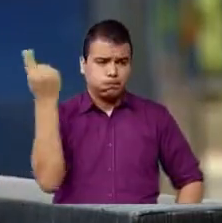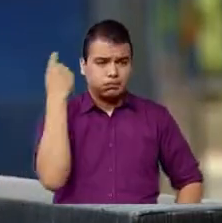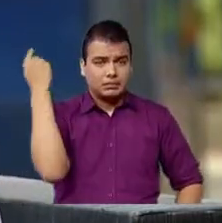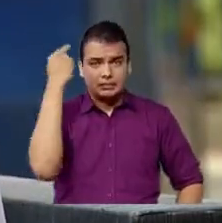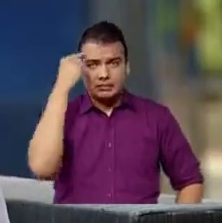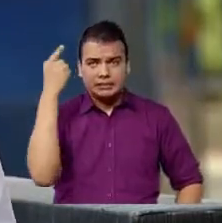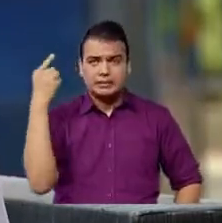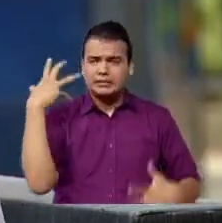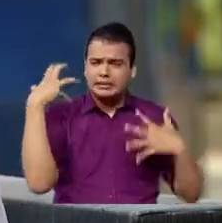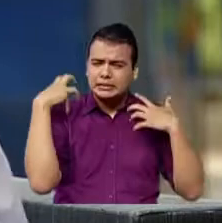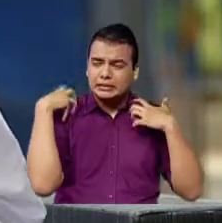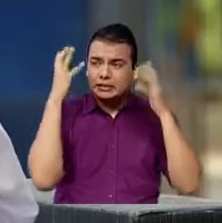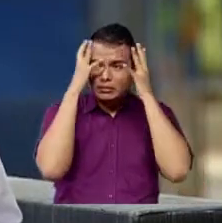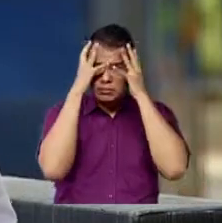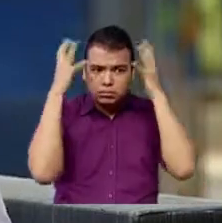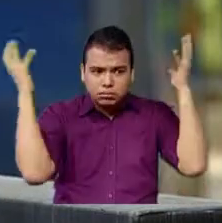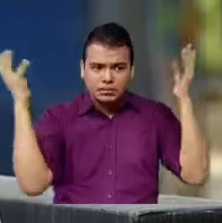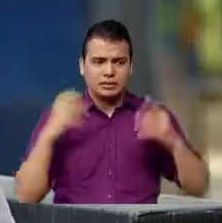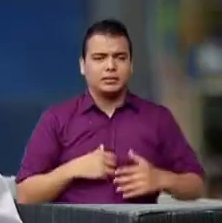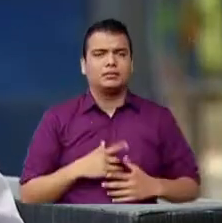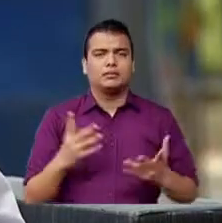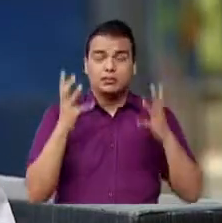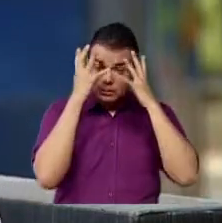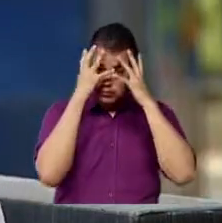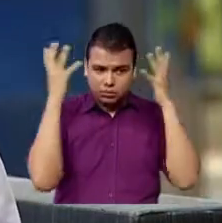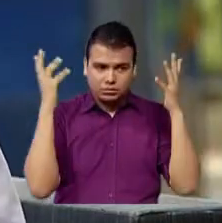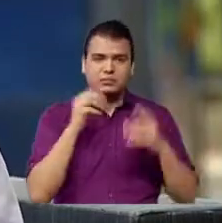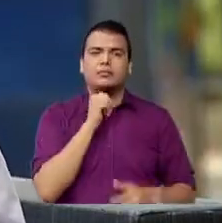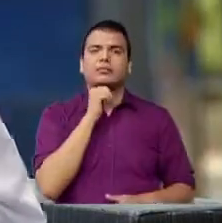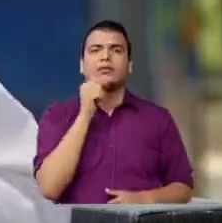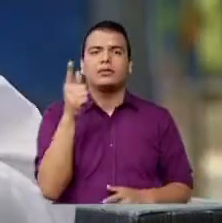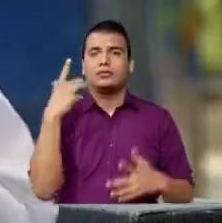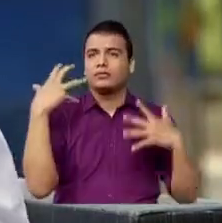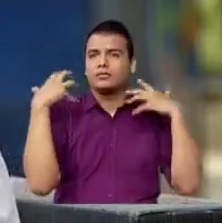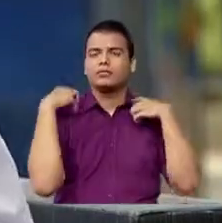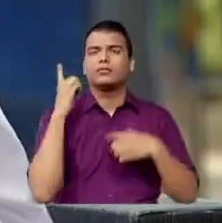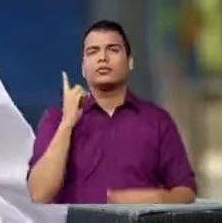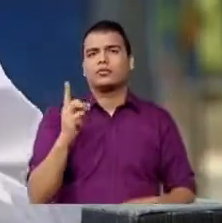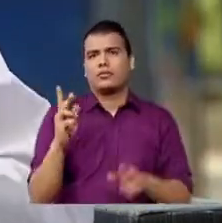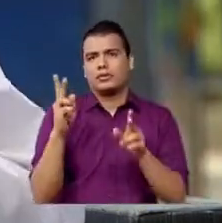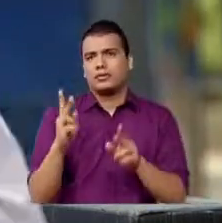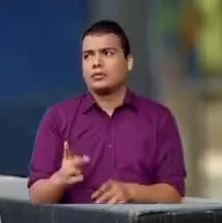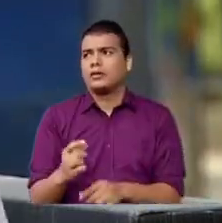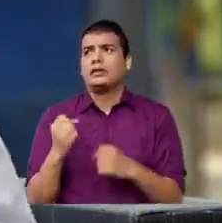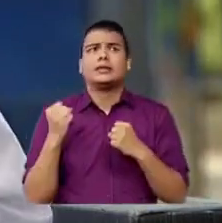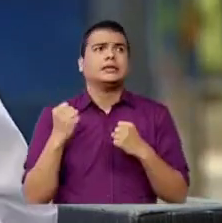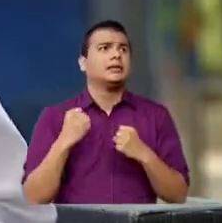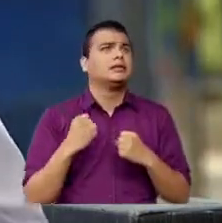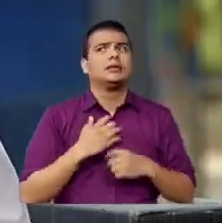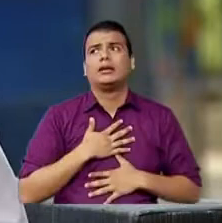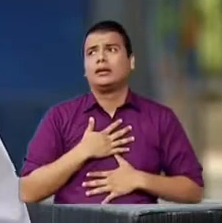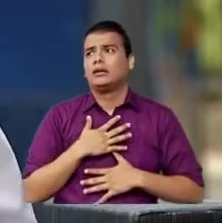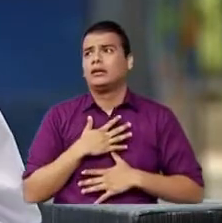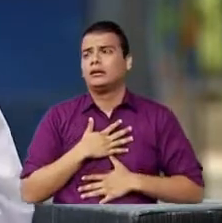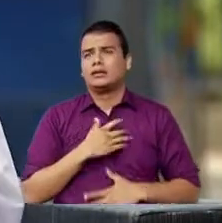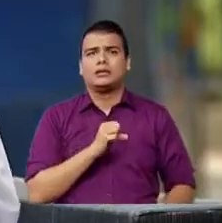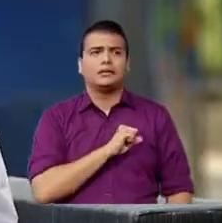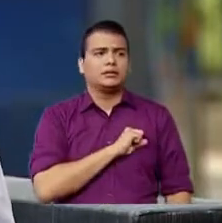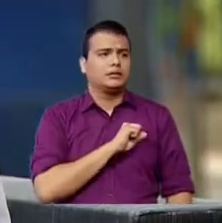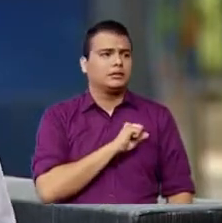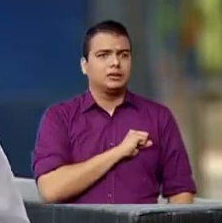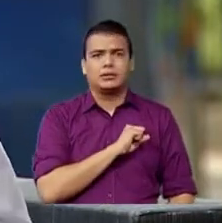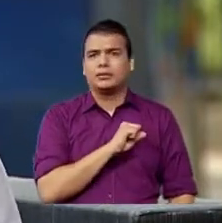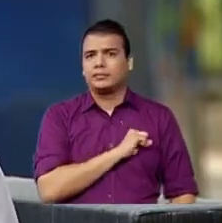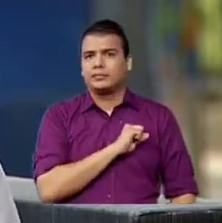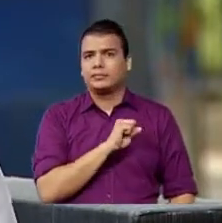y la ansiedad, y resulta que la ansiedad es la complicación del estrés. Cuando el paciente ya mantiene agitado, con palpitaciones, con